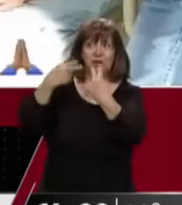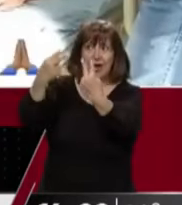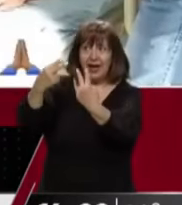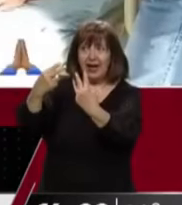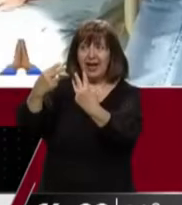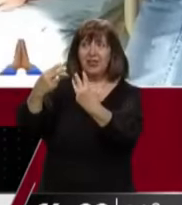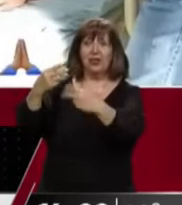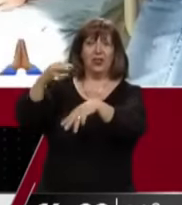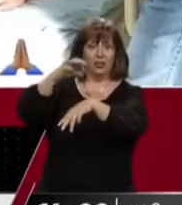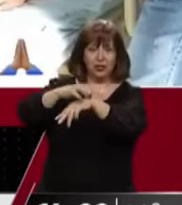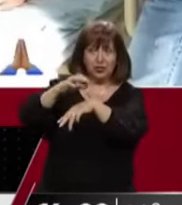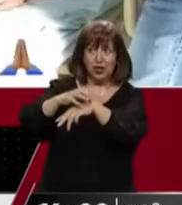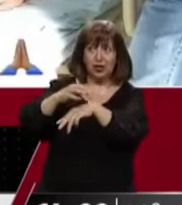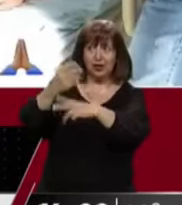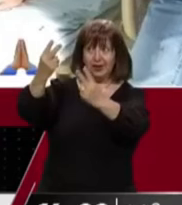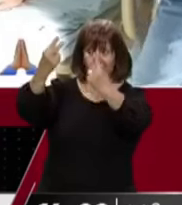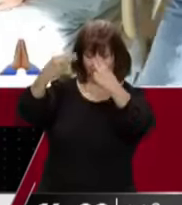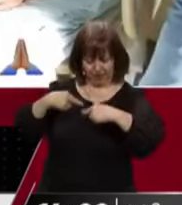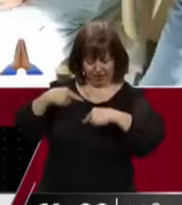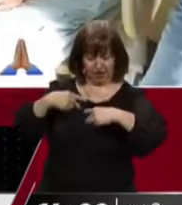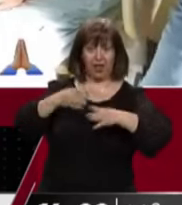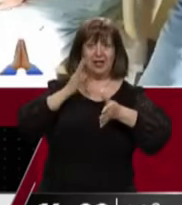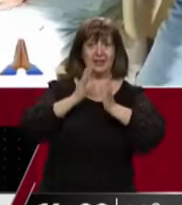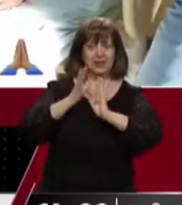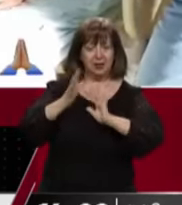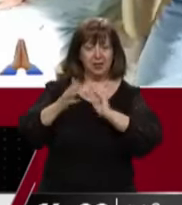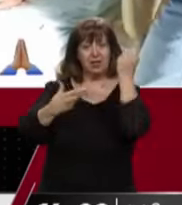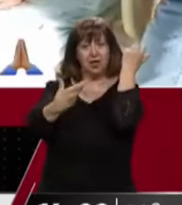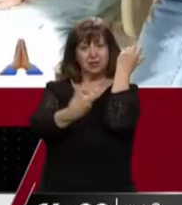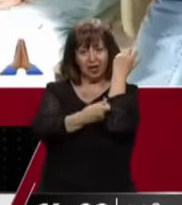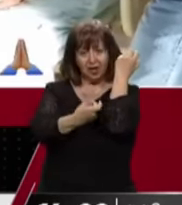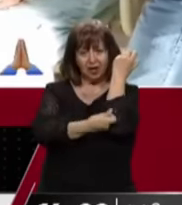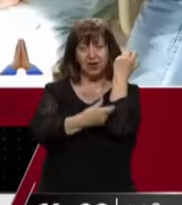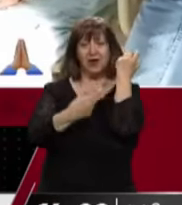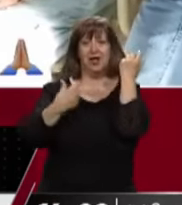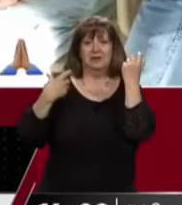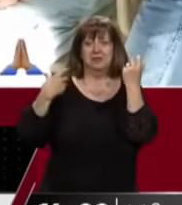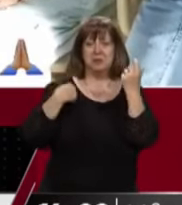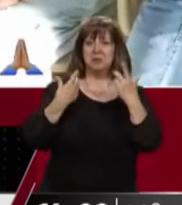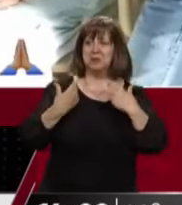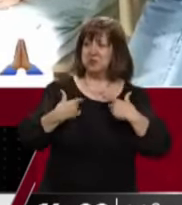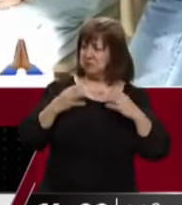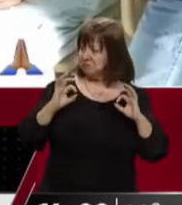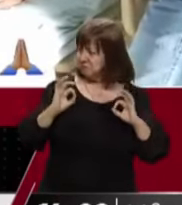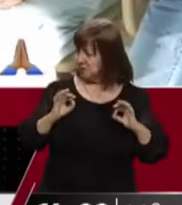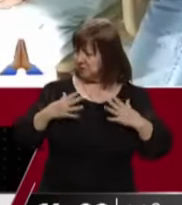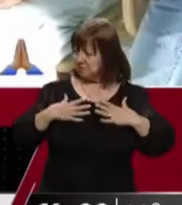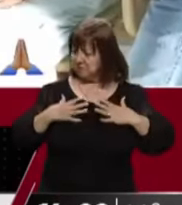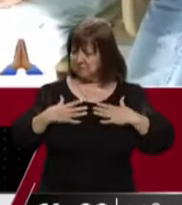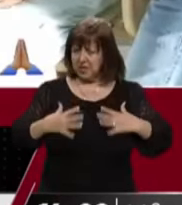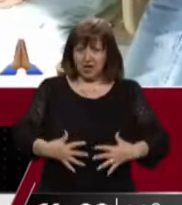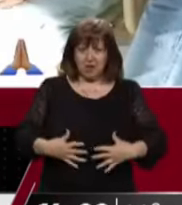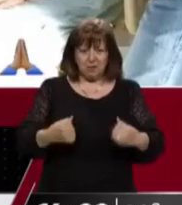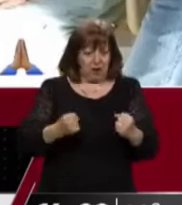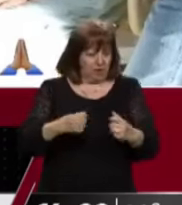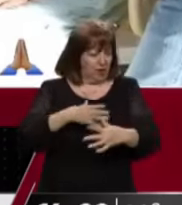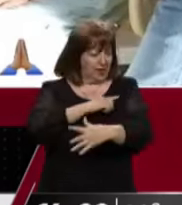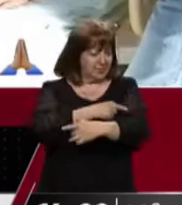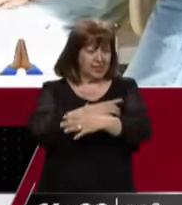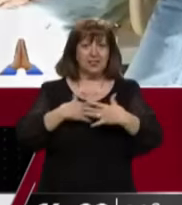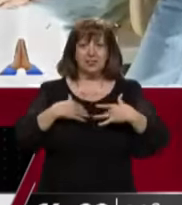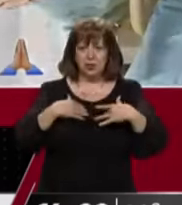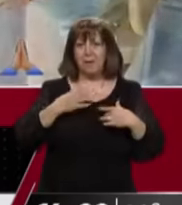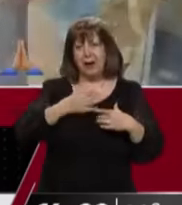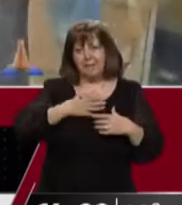haber viajado a China y poder hacerme el tratamiento y no tener ninguna reacción negativa, ya para mí es muy positivo, es una